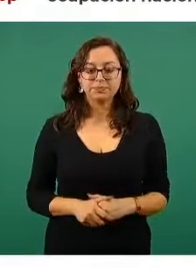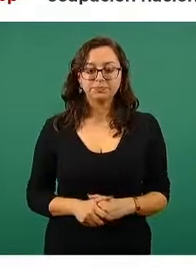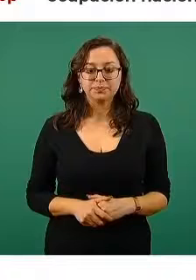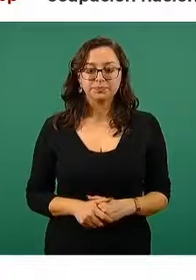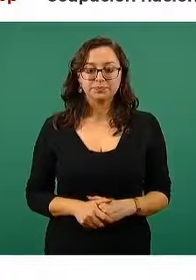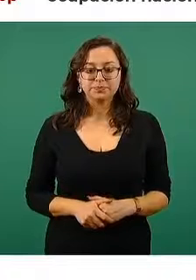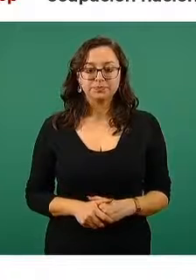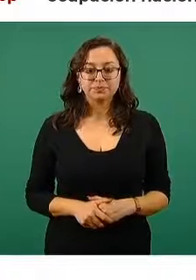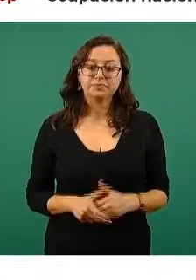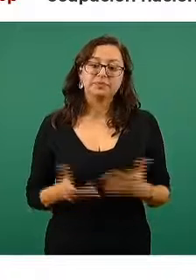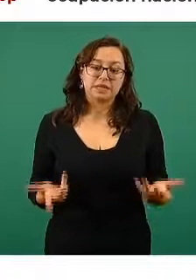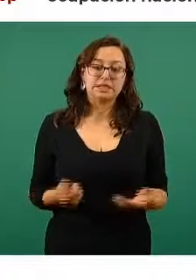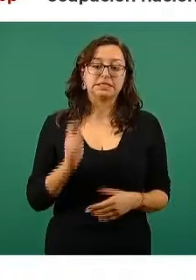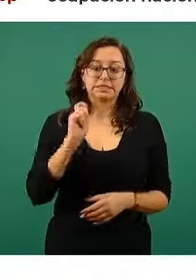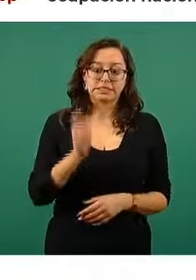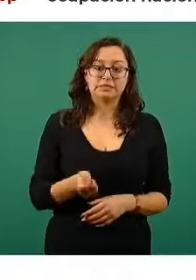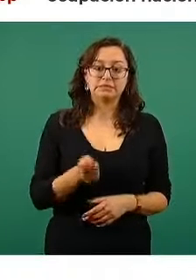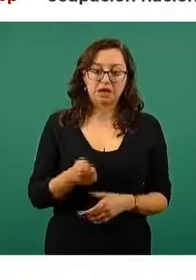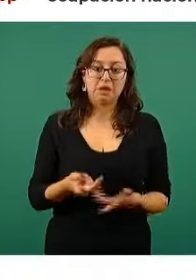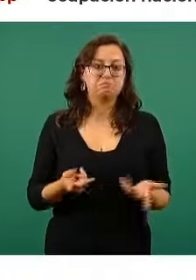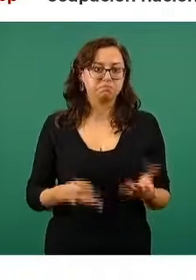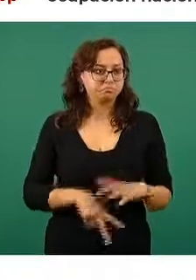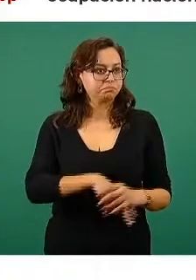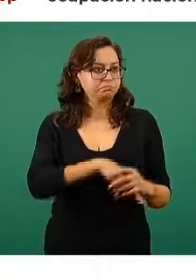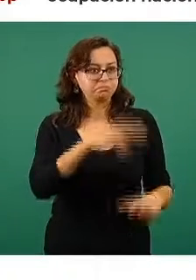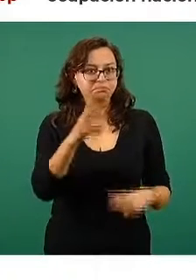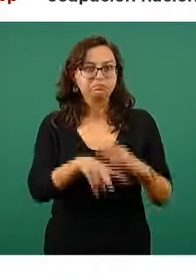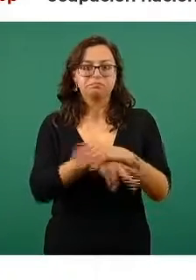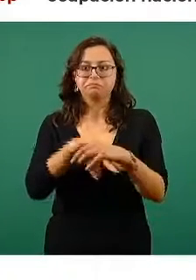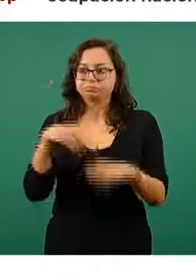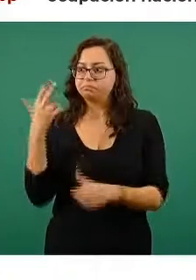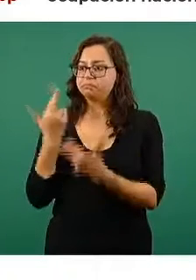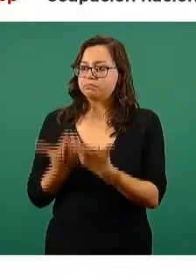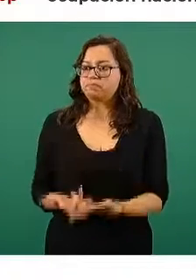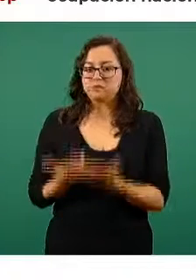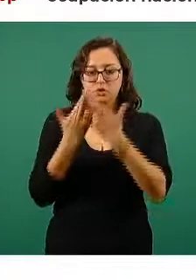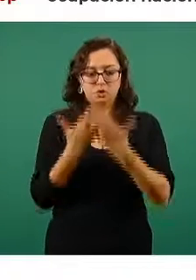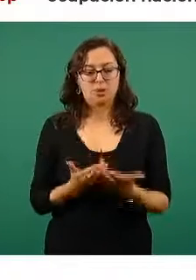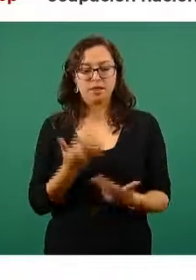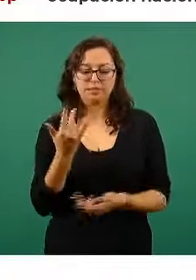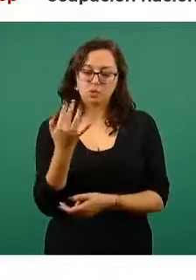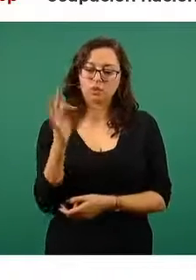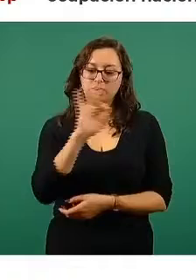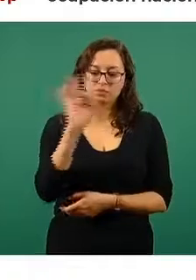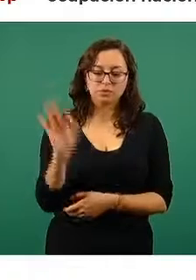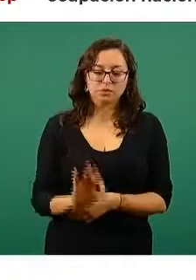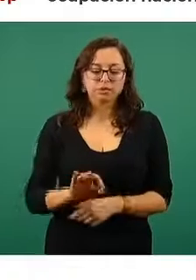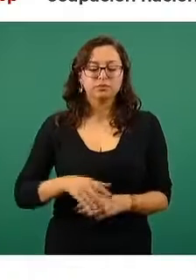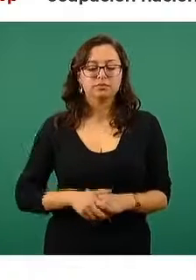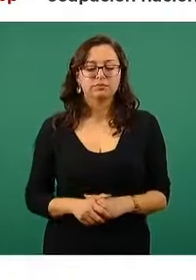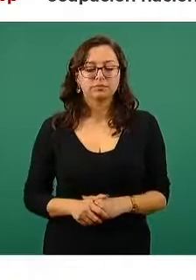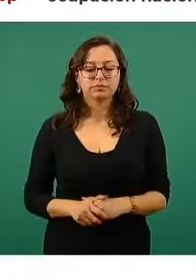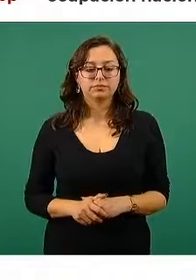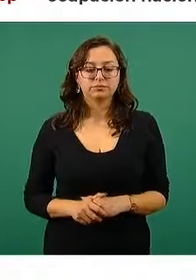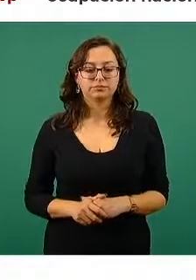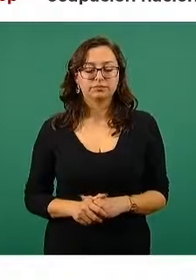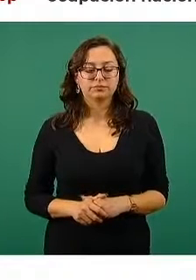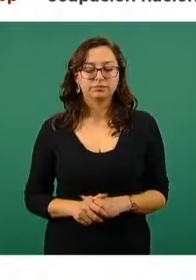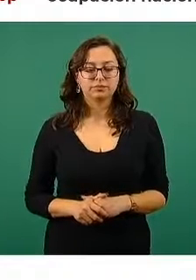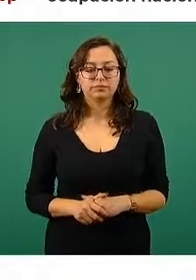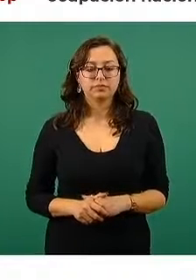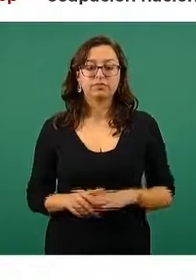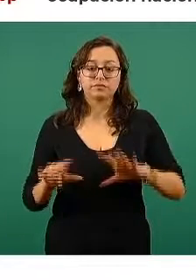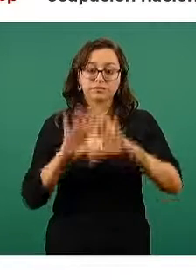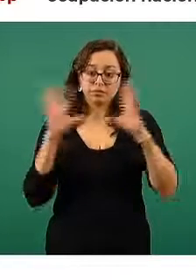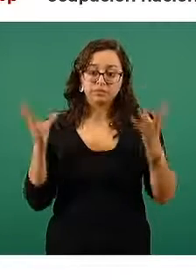ocupación y que por lo tanto entonces tienen más de la mitad también de este tipo de camas disponibles para estos pacientes. Para efectos del